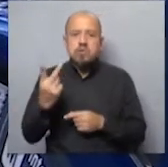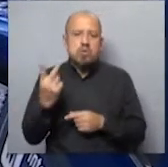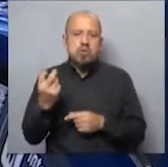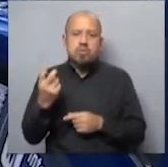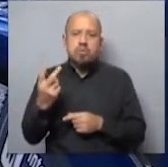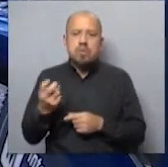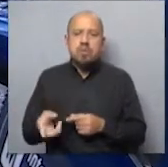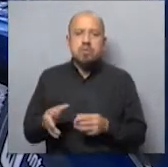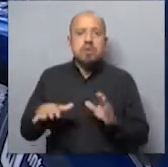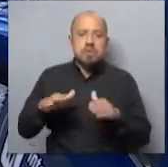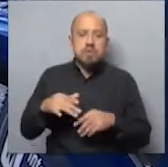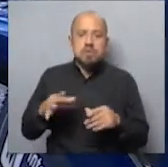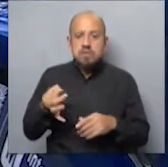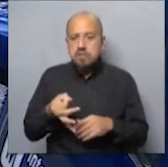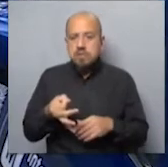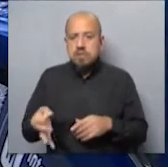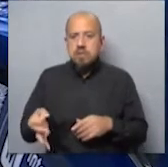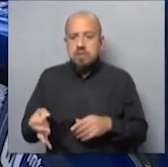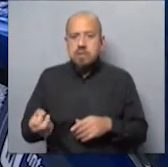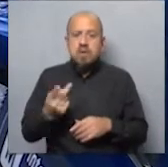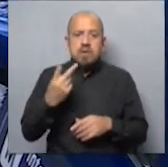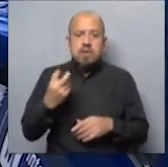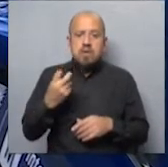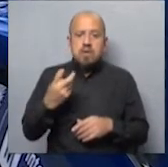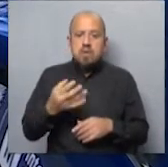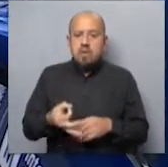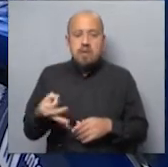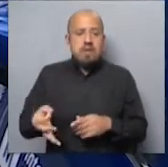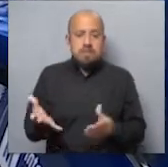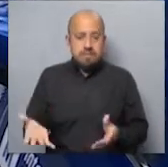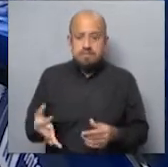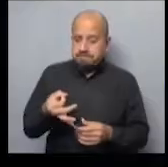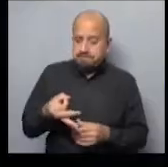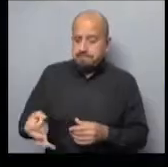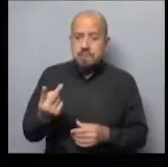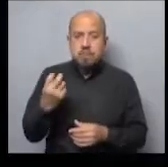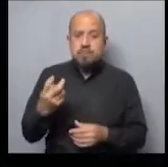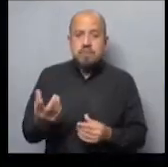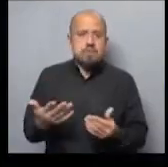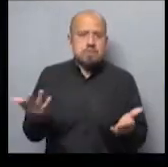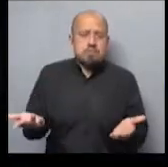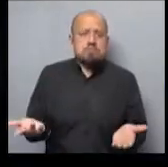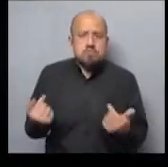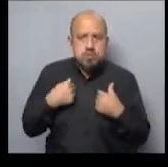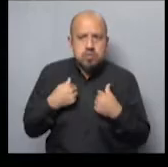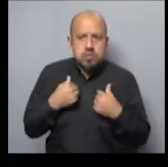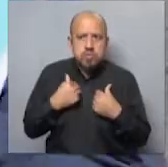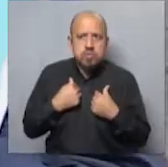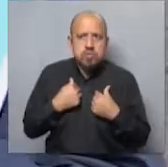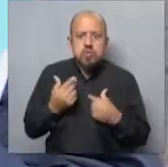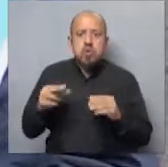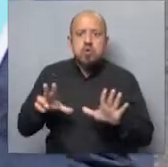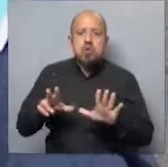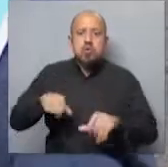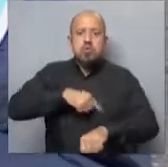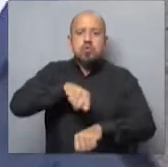2 pesos que a veces te dan también. Hay gente que es careta y te da 2 pesos como que te estuviera dando un platal. ¿Tá? Nosotros tenemos